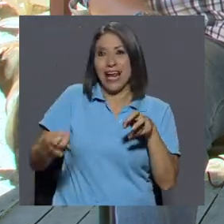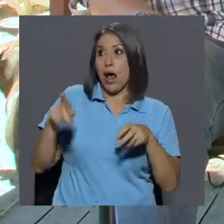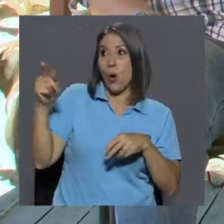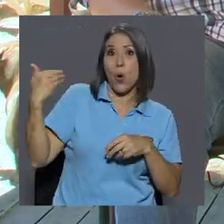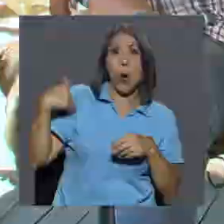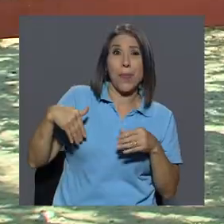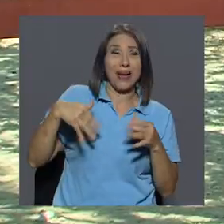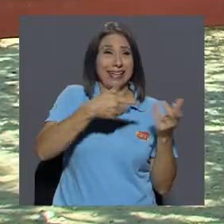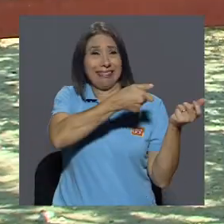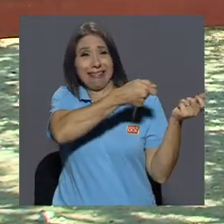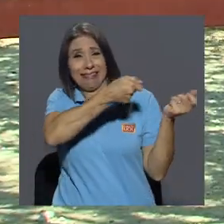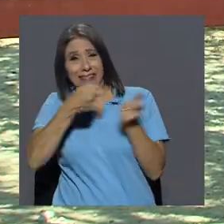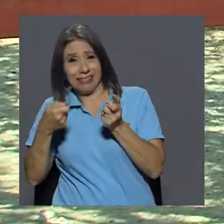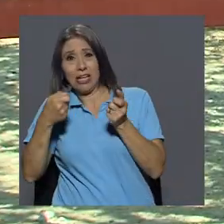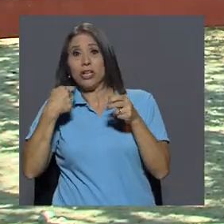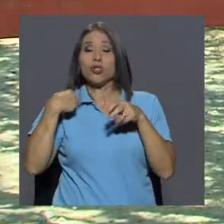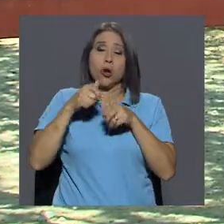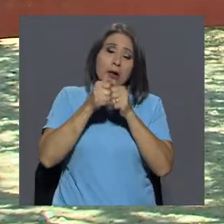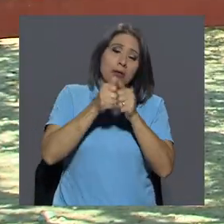el hombro. Caí.